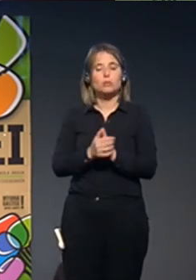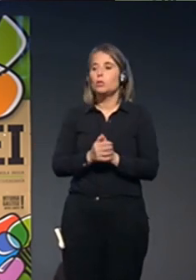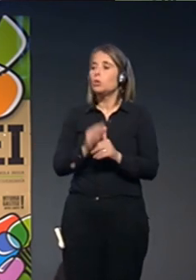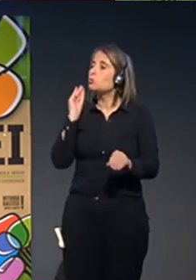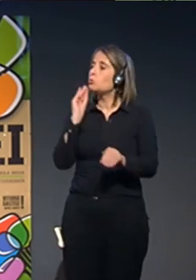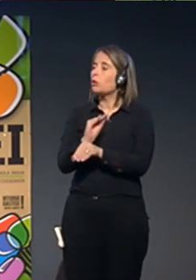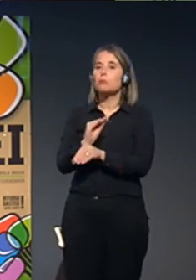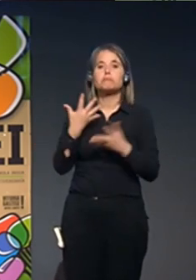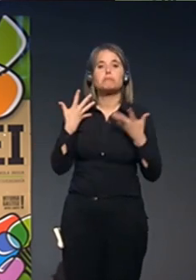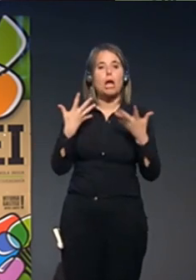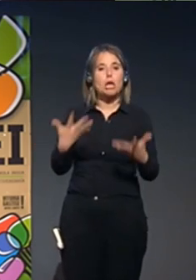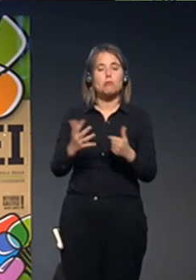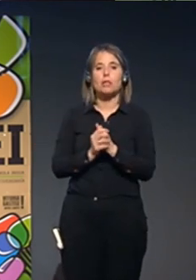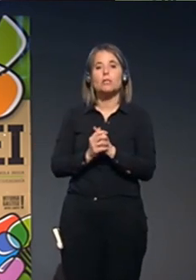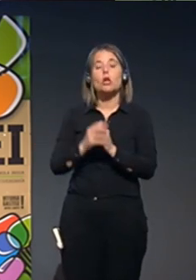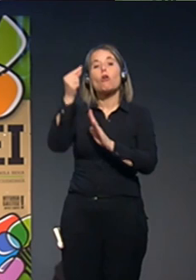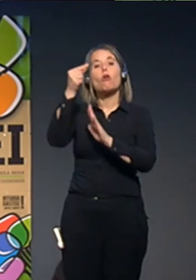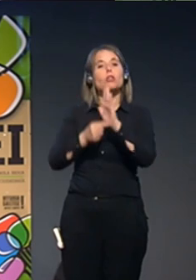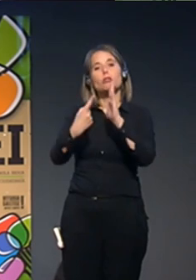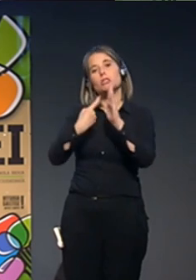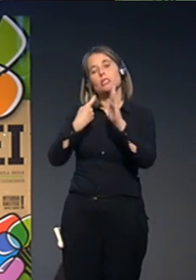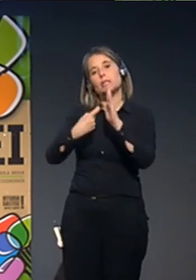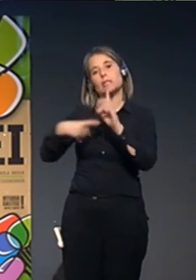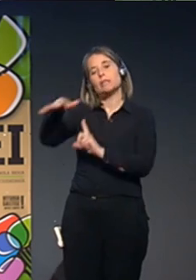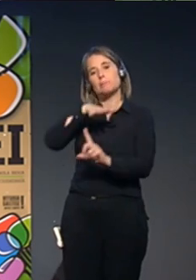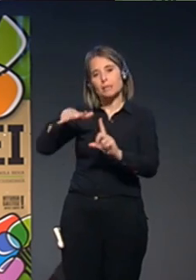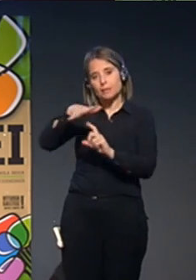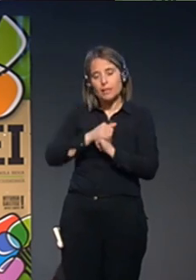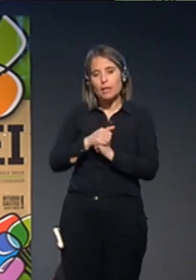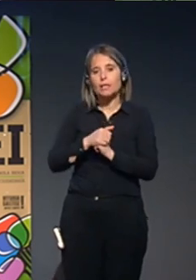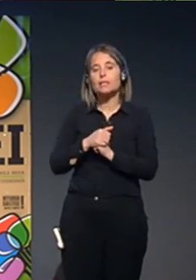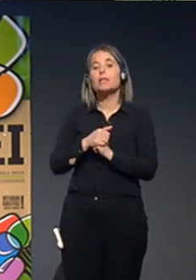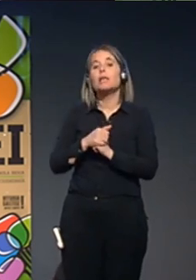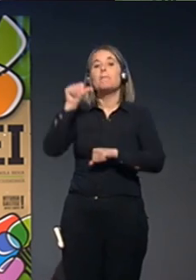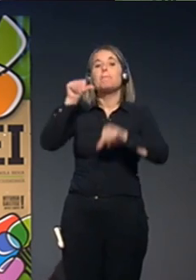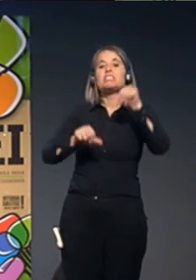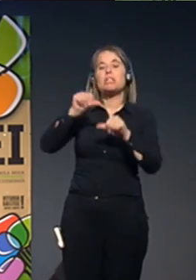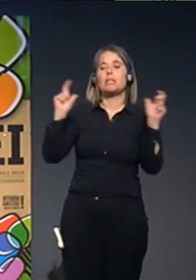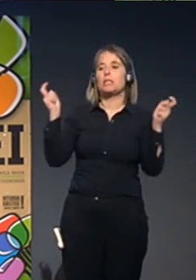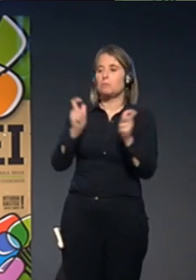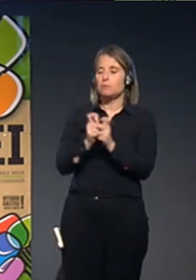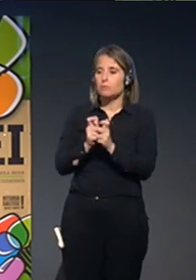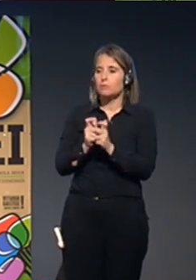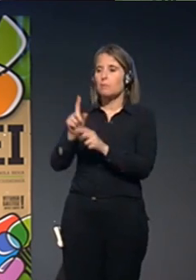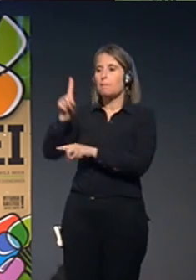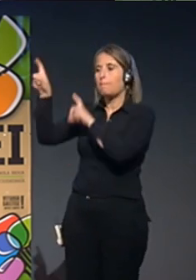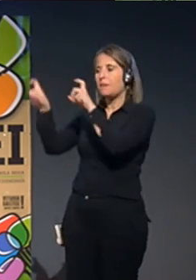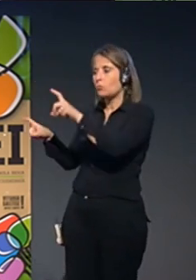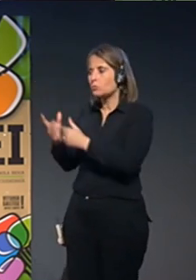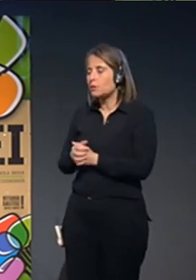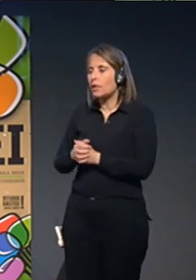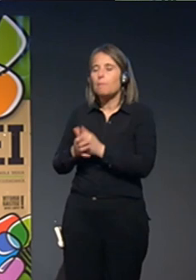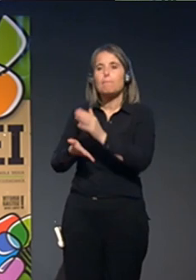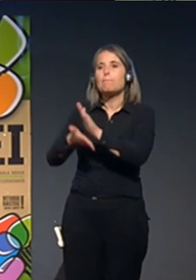dar ayudas quitar las condicionalidades ambientales permitir los pesticidas entonces la pregunta que te hago es